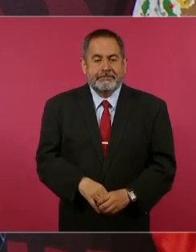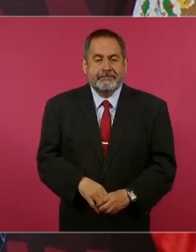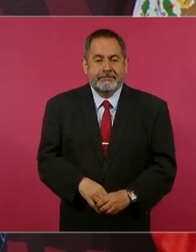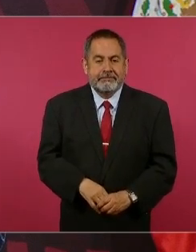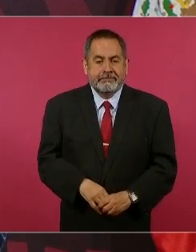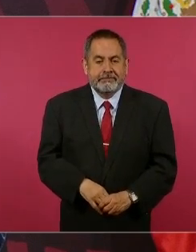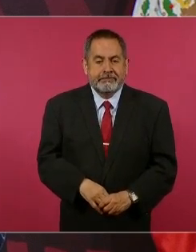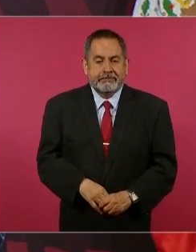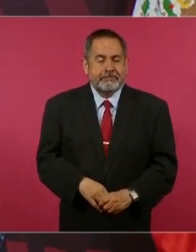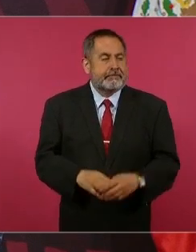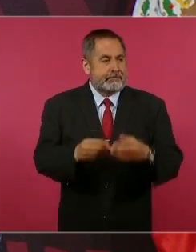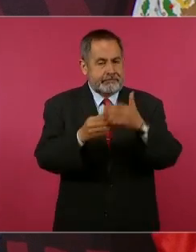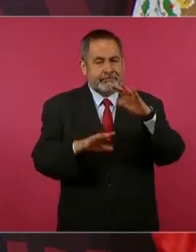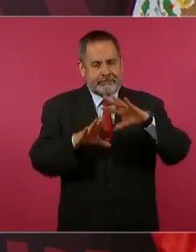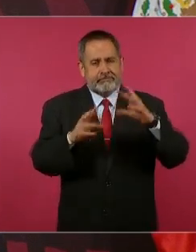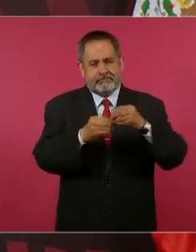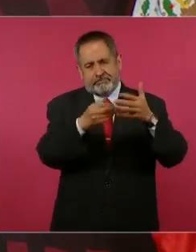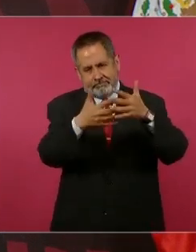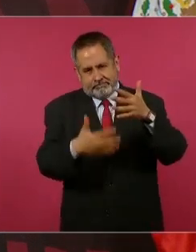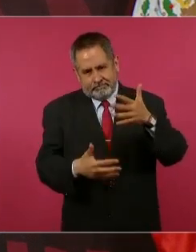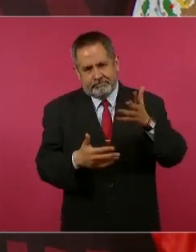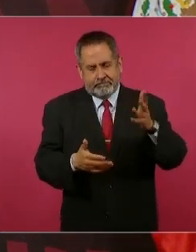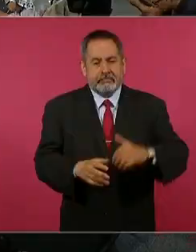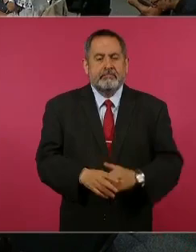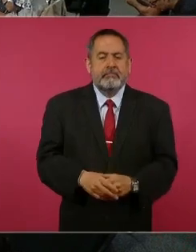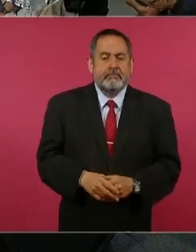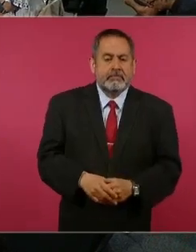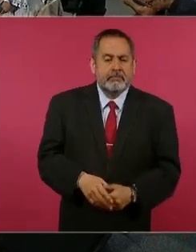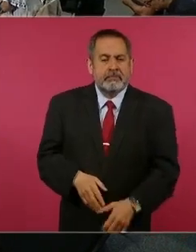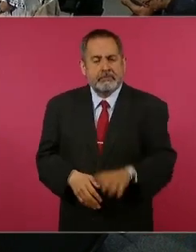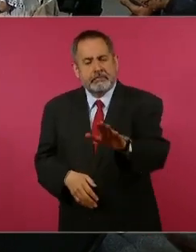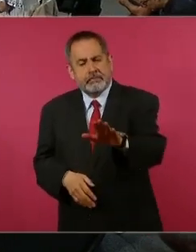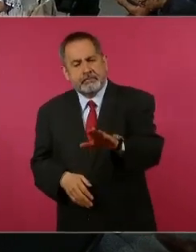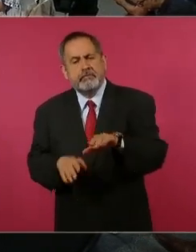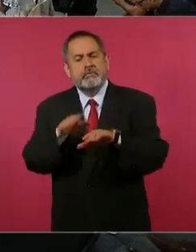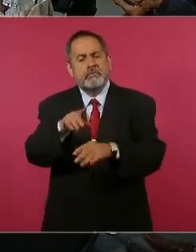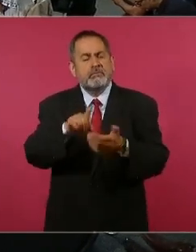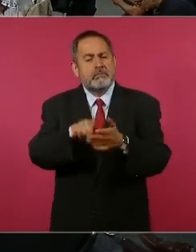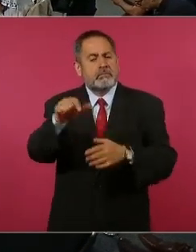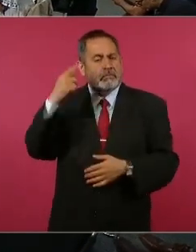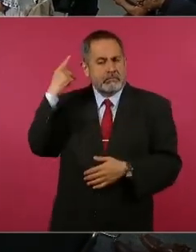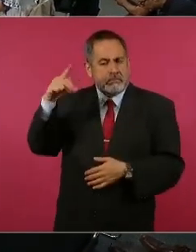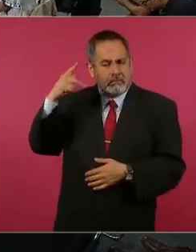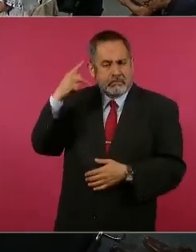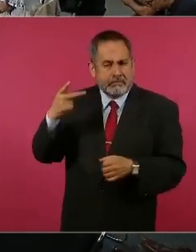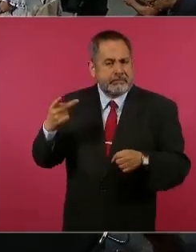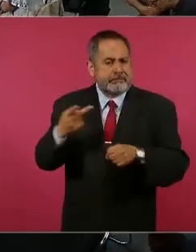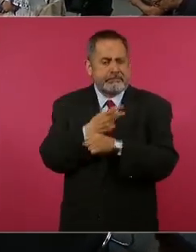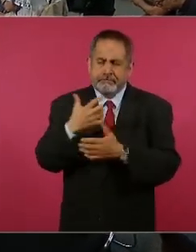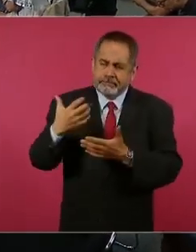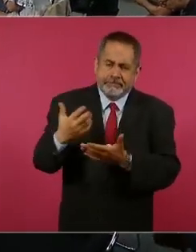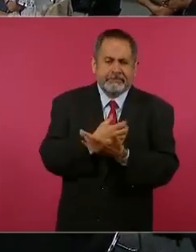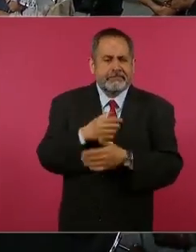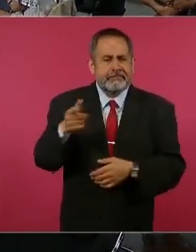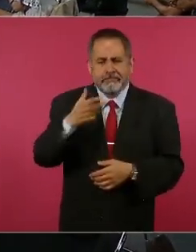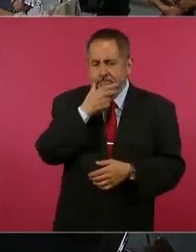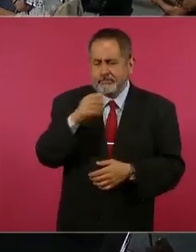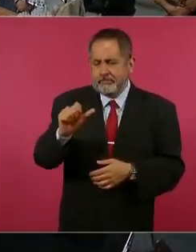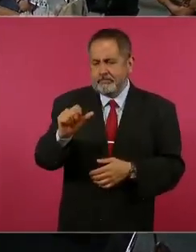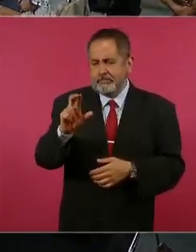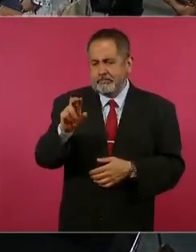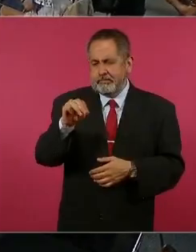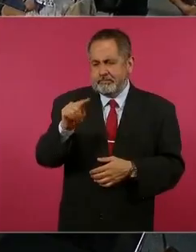Entonces, son todas las. Presidente, preguntarle respecto a Puebla, ¿cómo vio el triunfo de Alejandro Armenta? ¿Qué